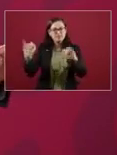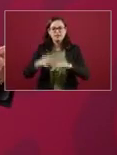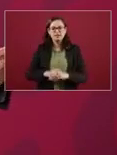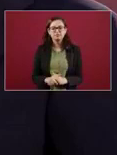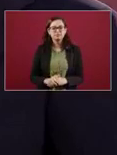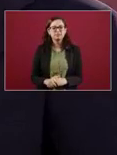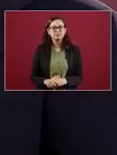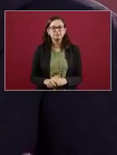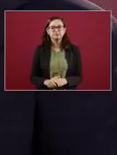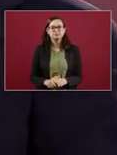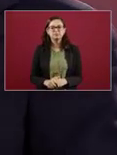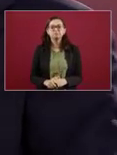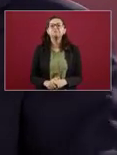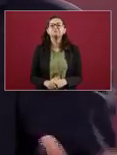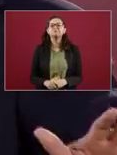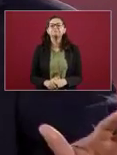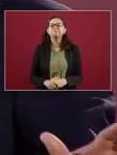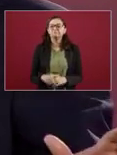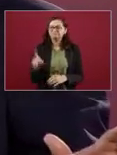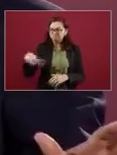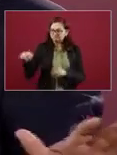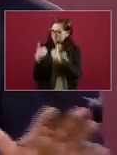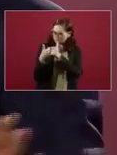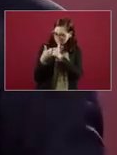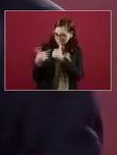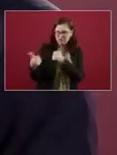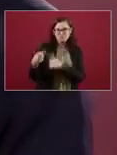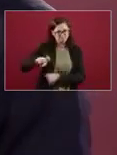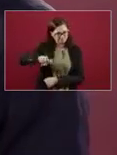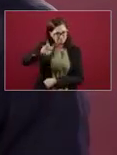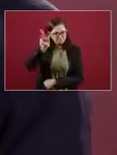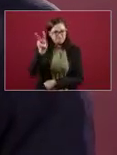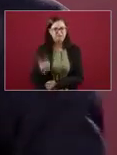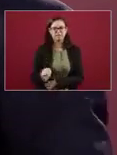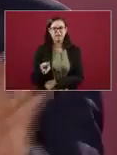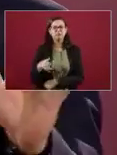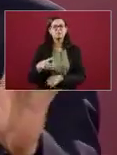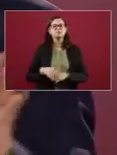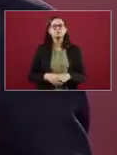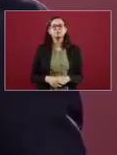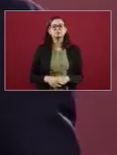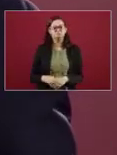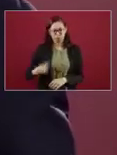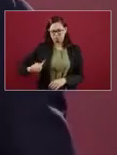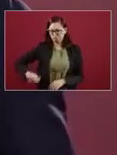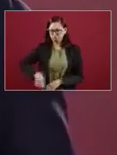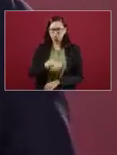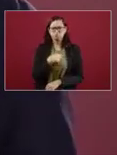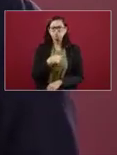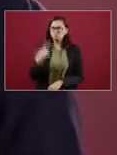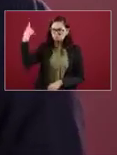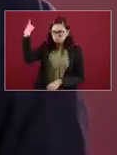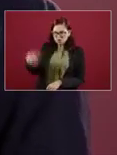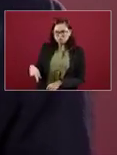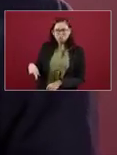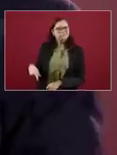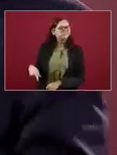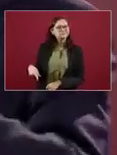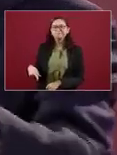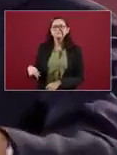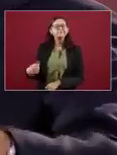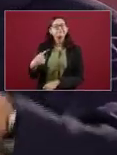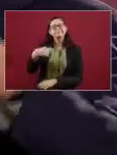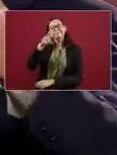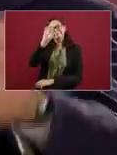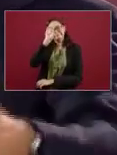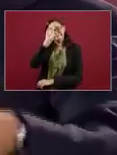con independencia, con autonomía. Tienen todo nuestro respeto y